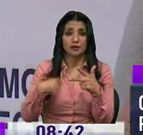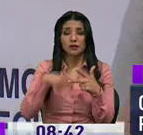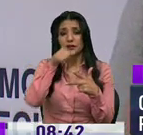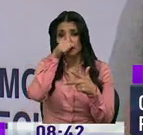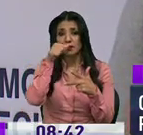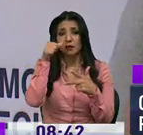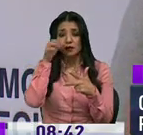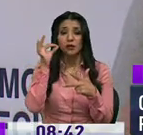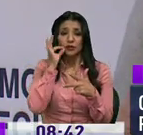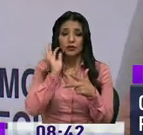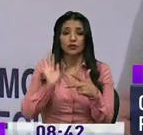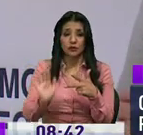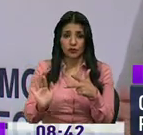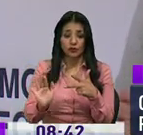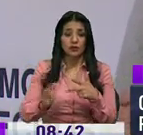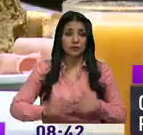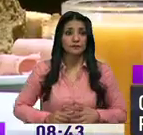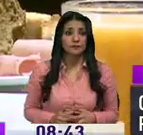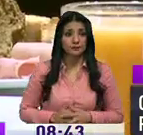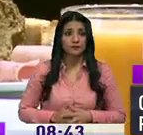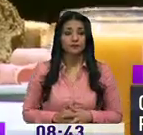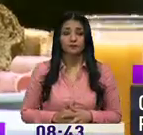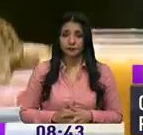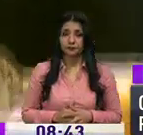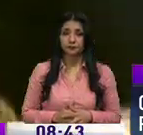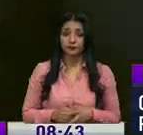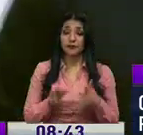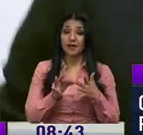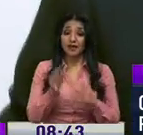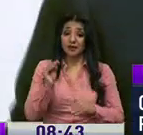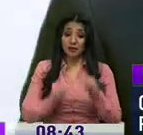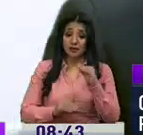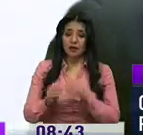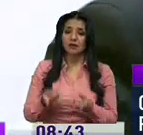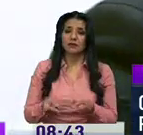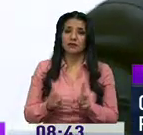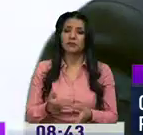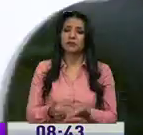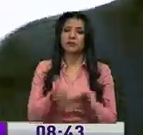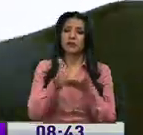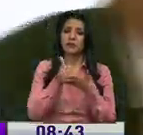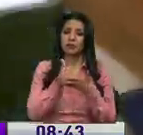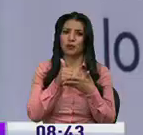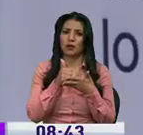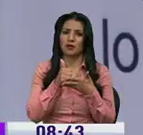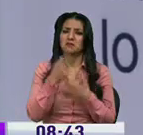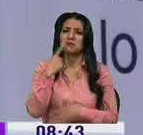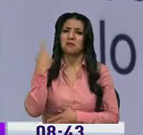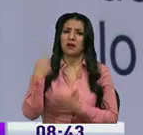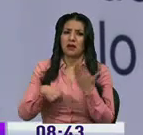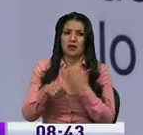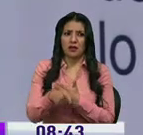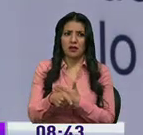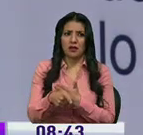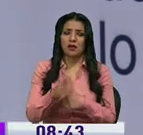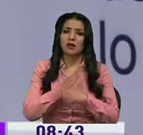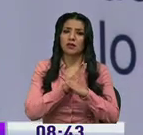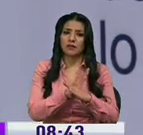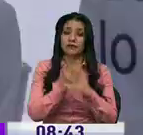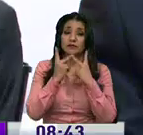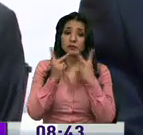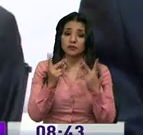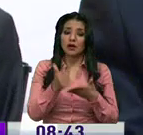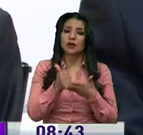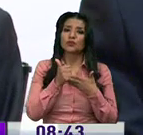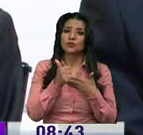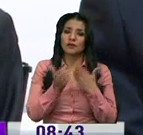sustancias sujetas a fiscalización. La guía también es una herramienta práctica destinada a facilitar el trabajo de los defensores públicos.